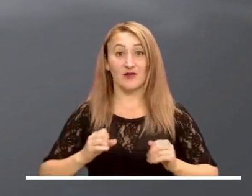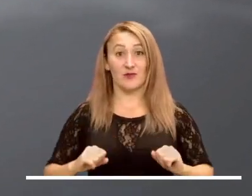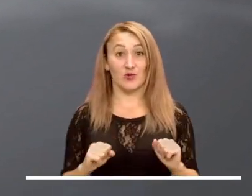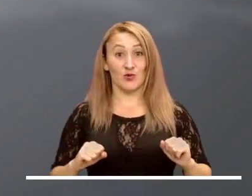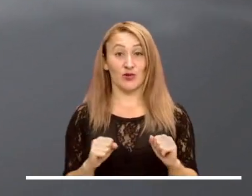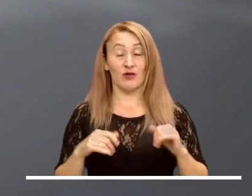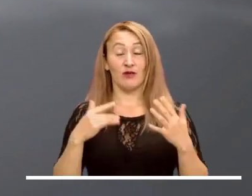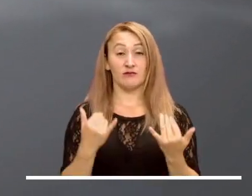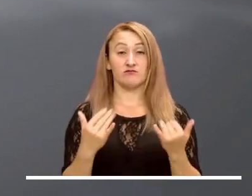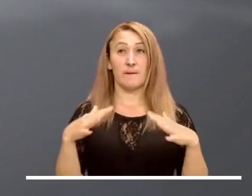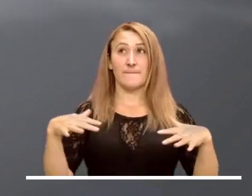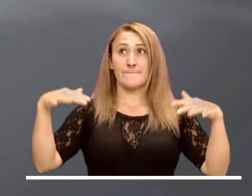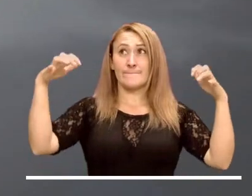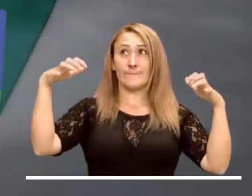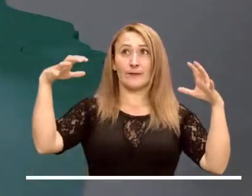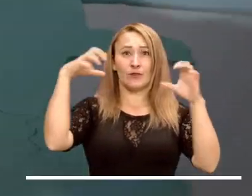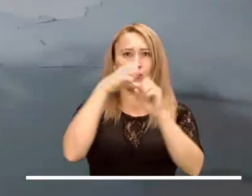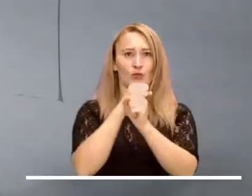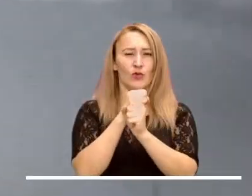Putumayo.